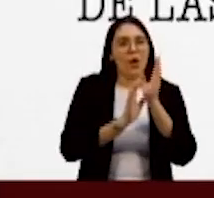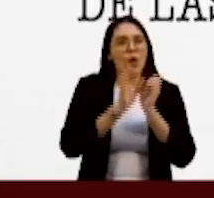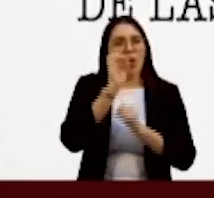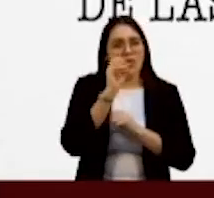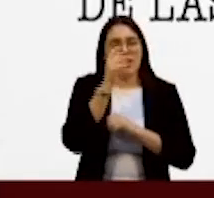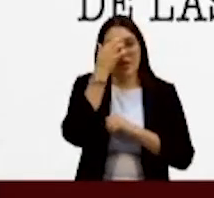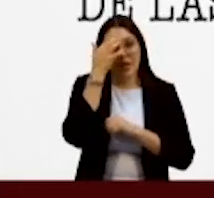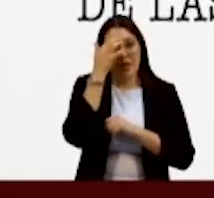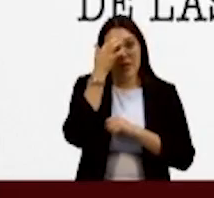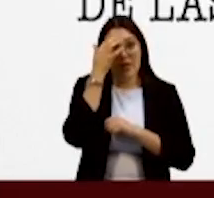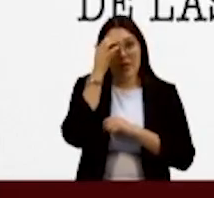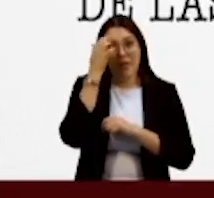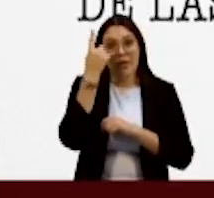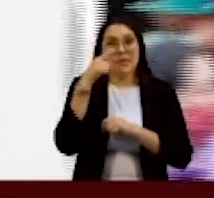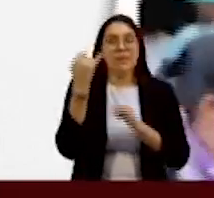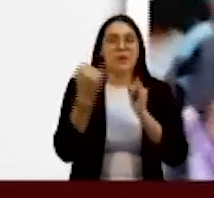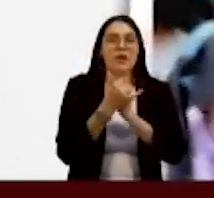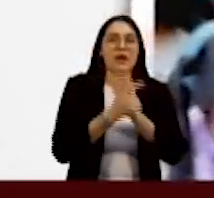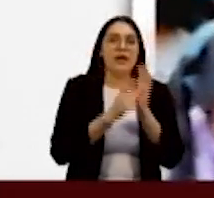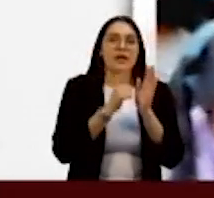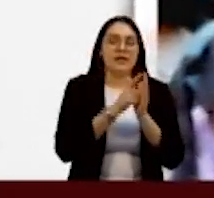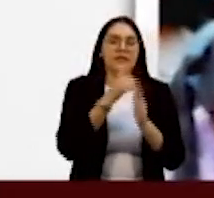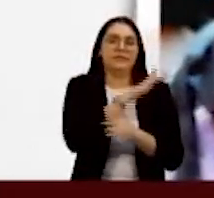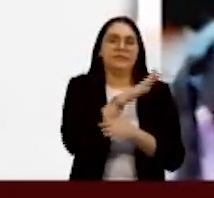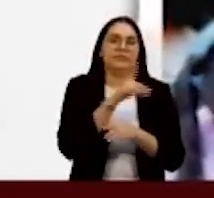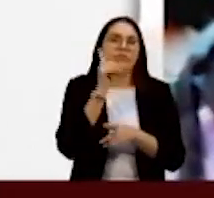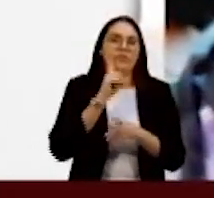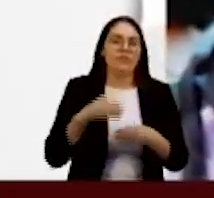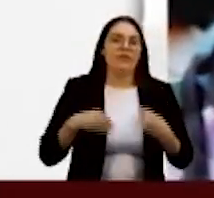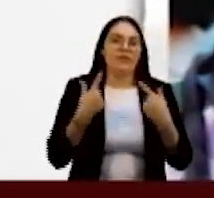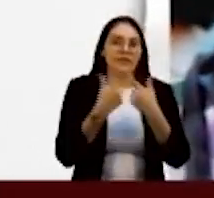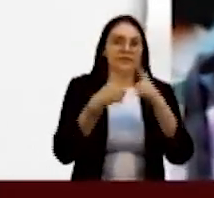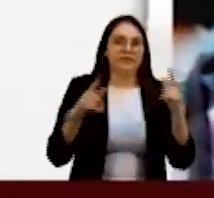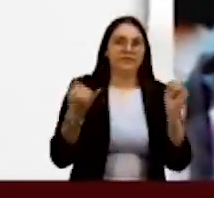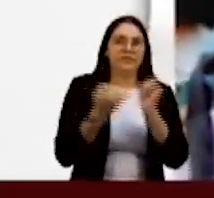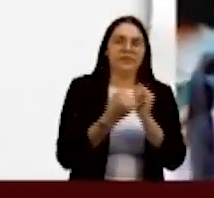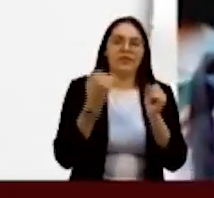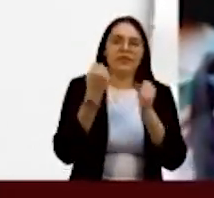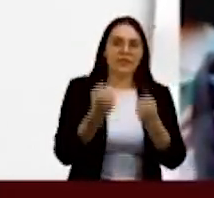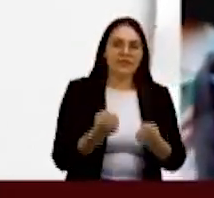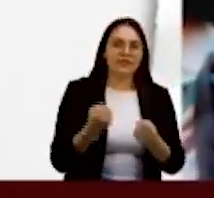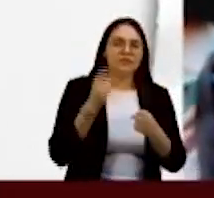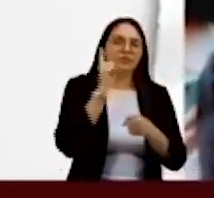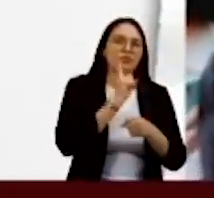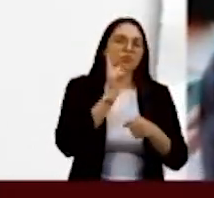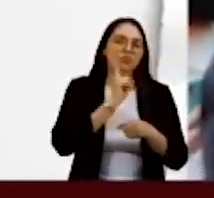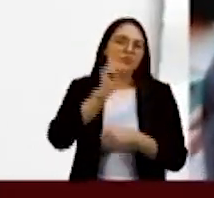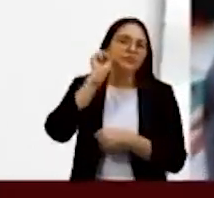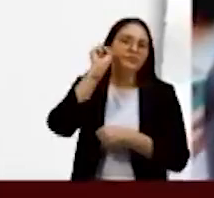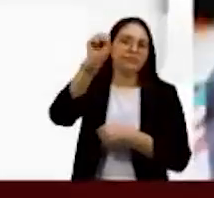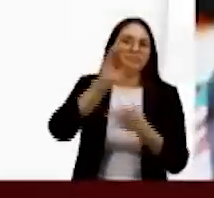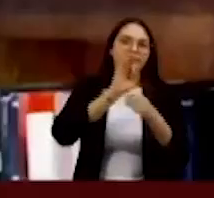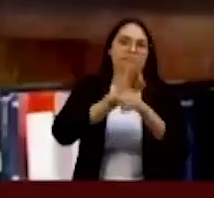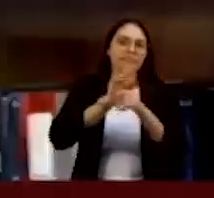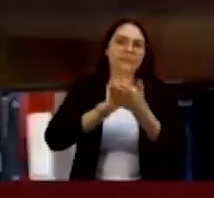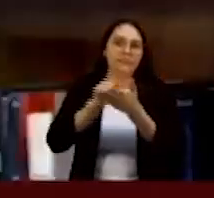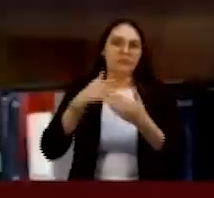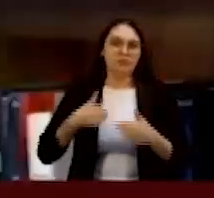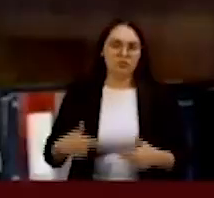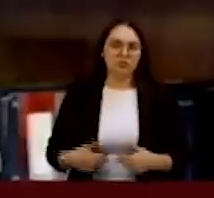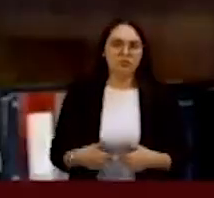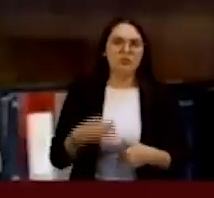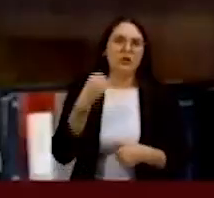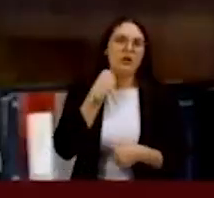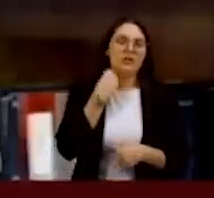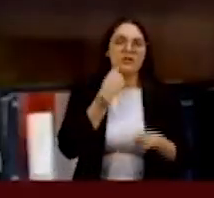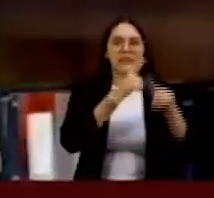de las Mujeres a una Vida Libre de Violencia, fortalece el esfuerzo de las activistas, abogadas y defensoras de derechos humanos. Para hacerlo